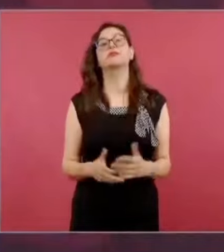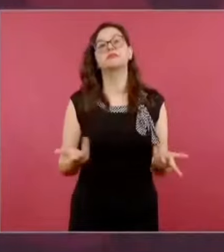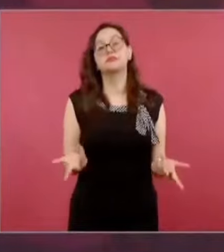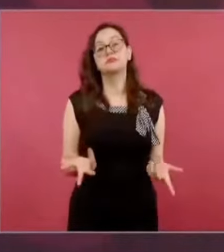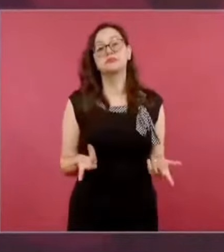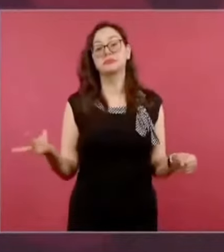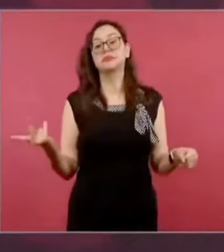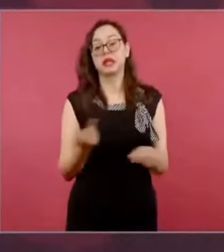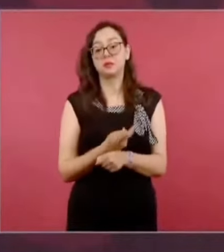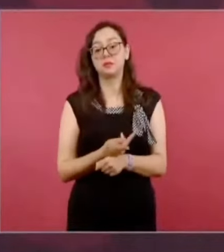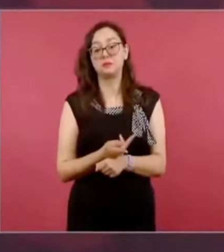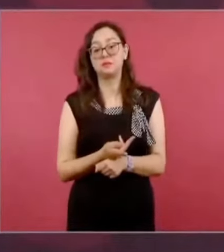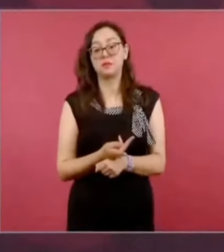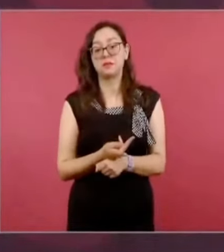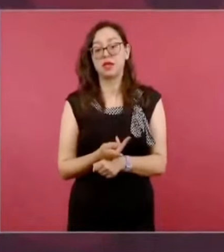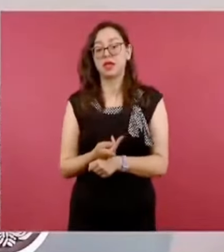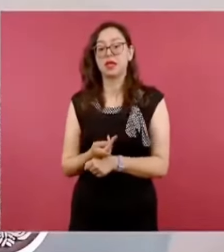después